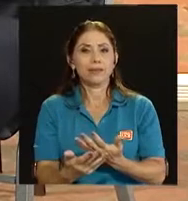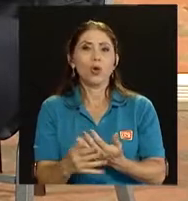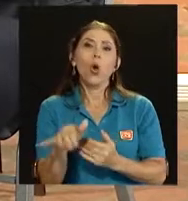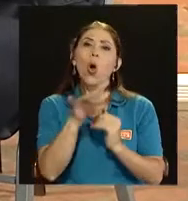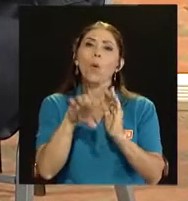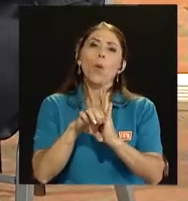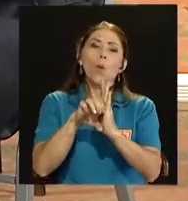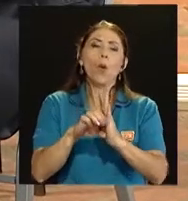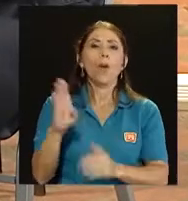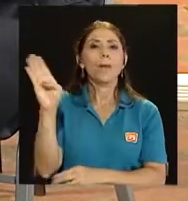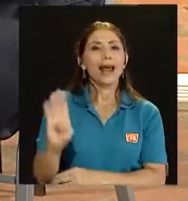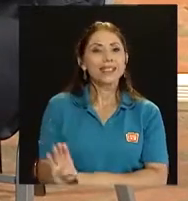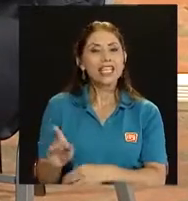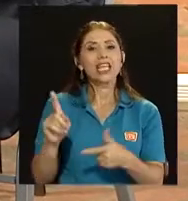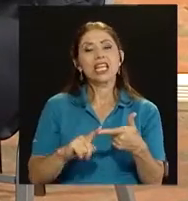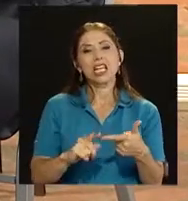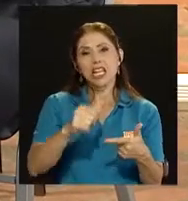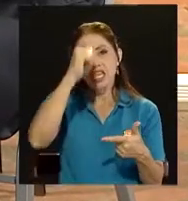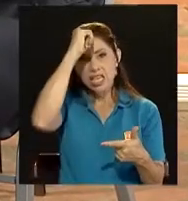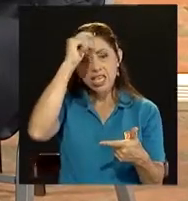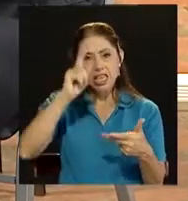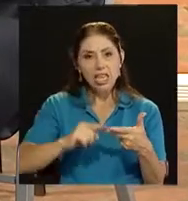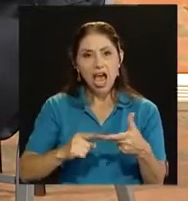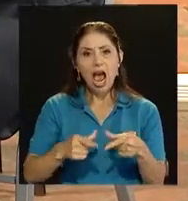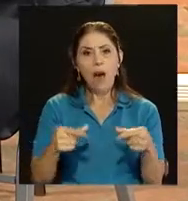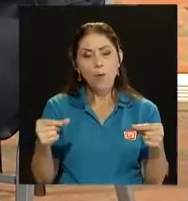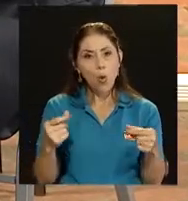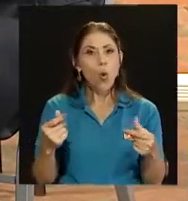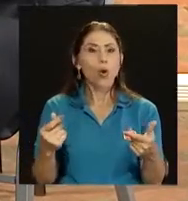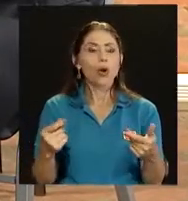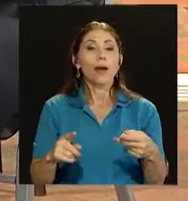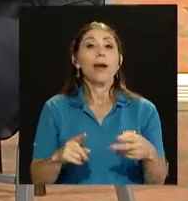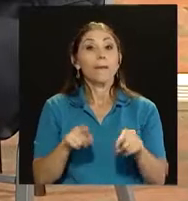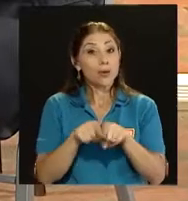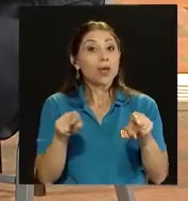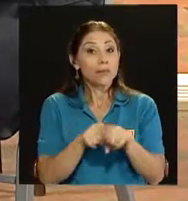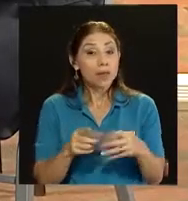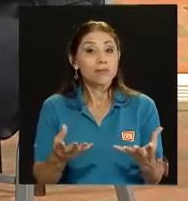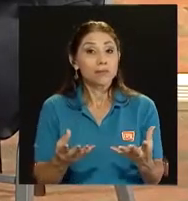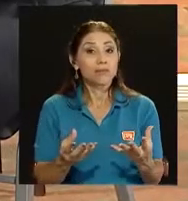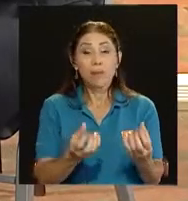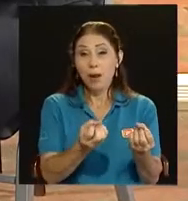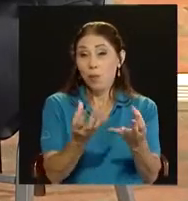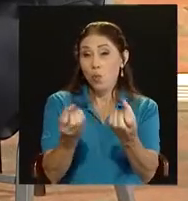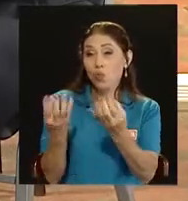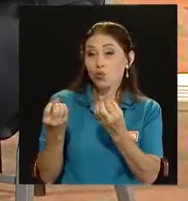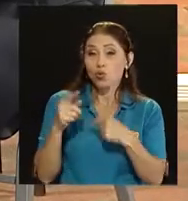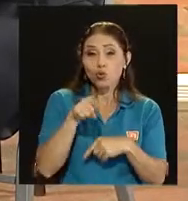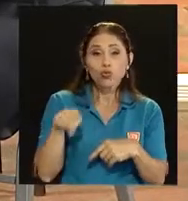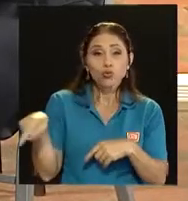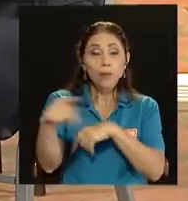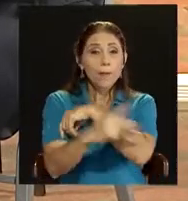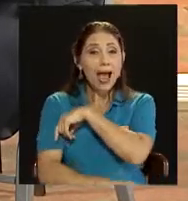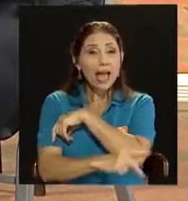como Brasil, India, Japón, pero también para muchos demás países